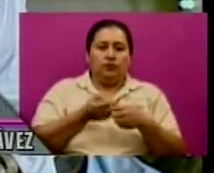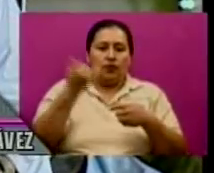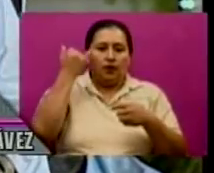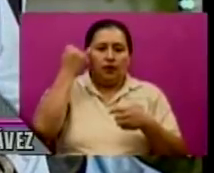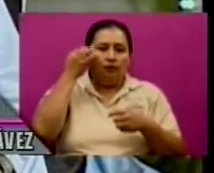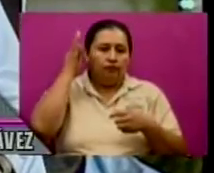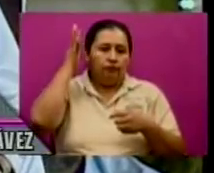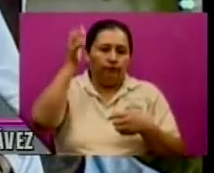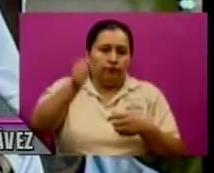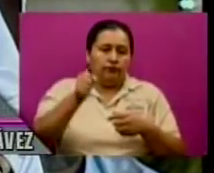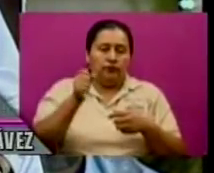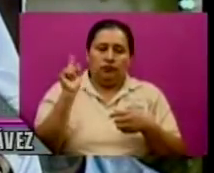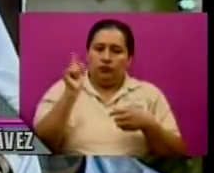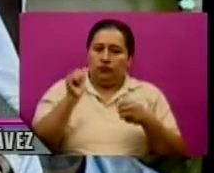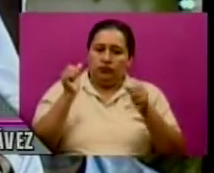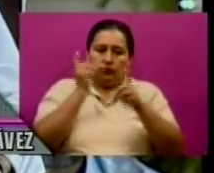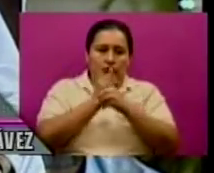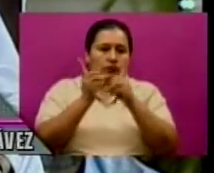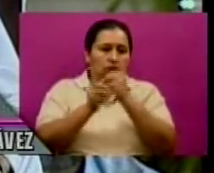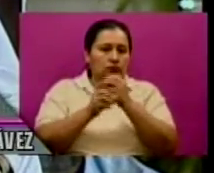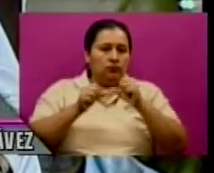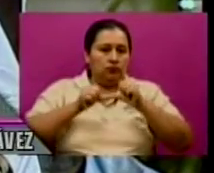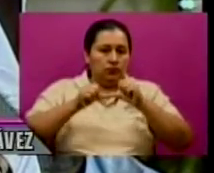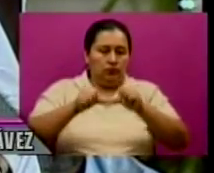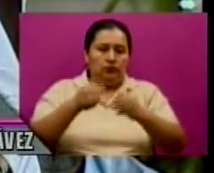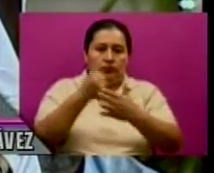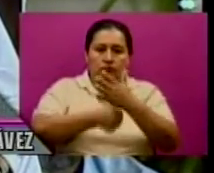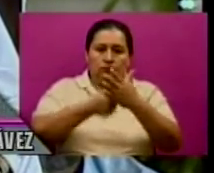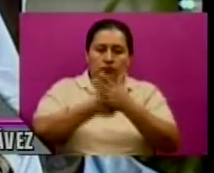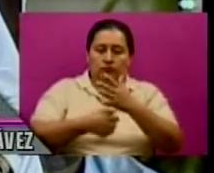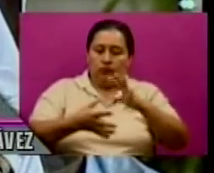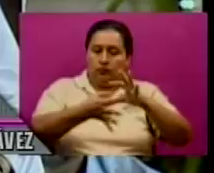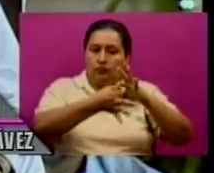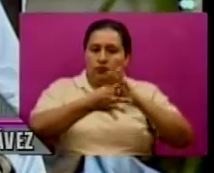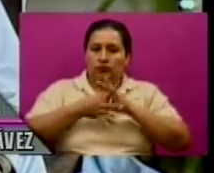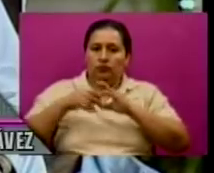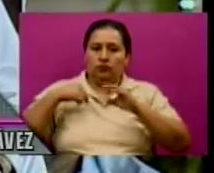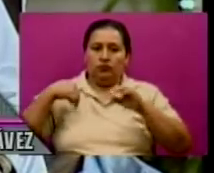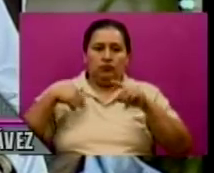La consecuencia es seguir luchando por la unidad de nuestros pueblos